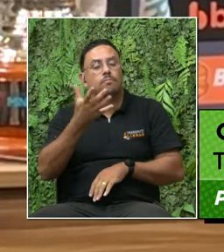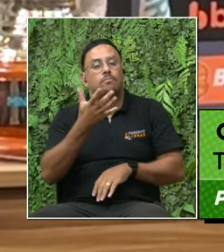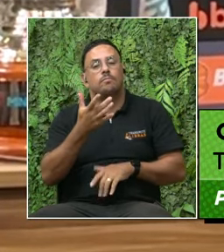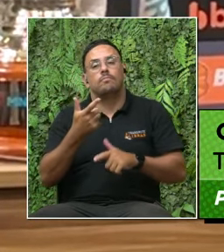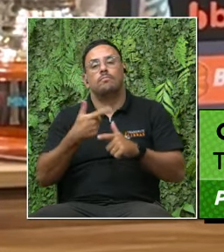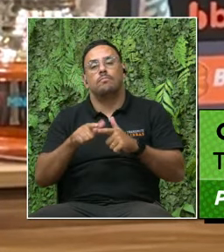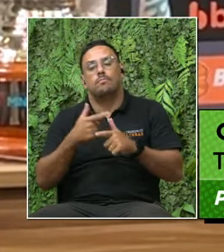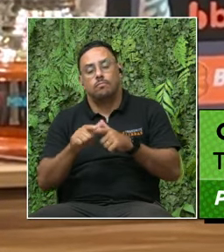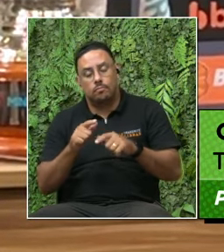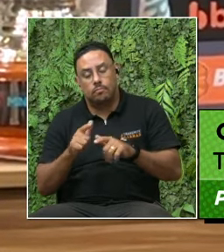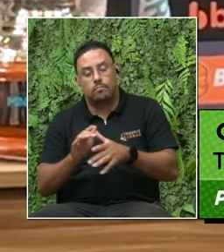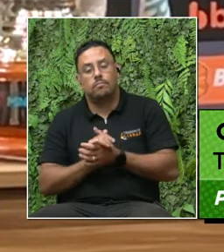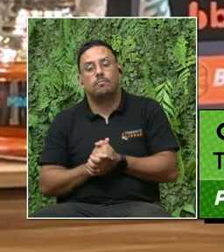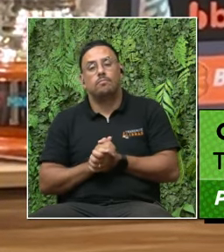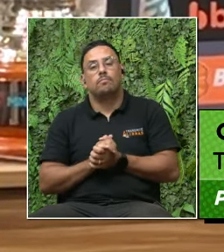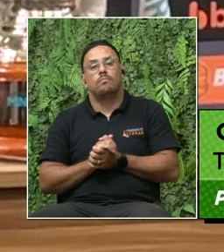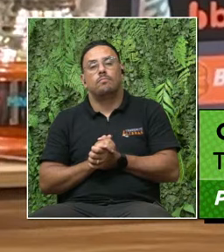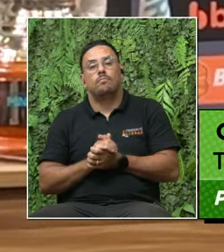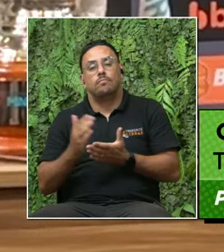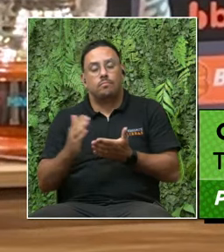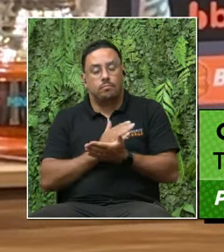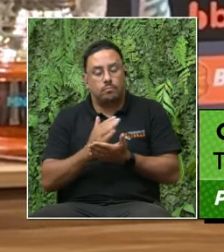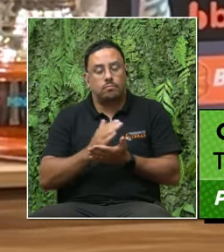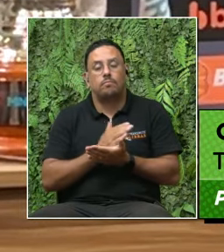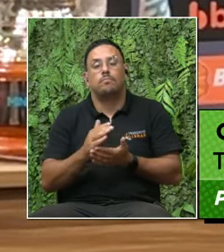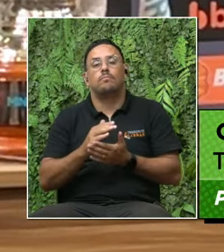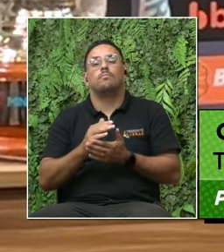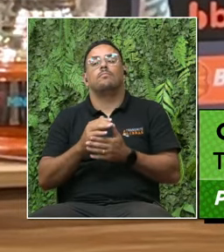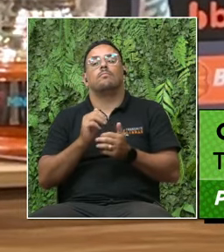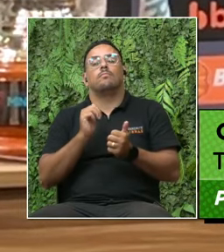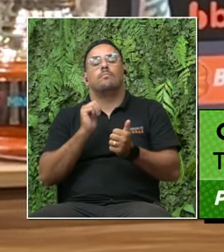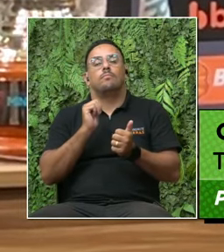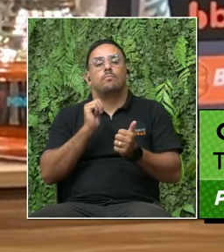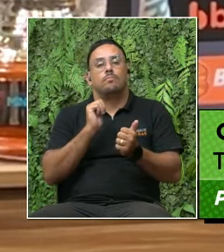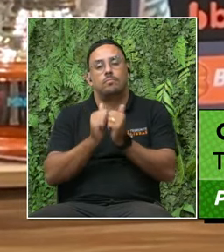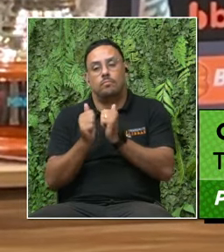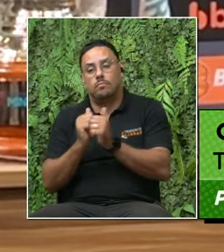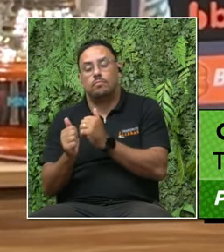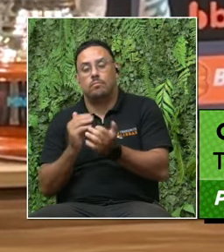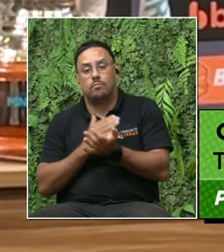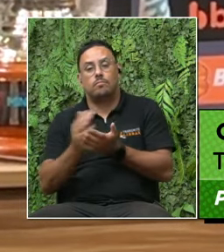queremos que cuando jugadores no iniciando